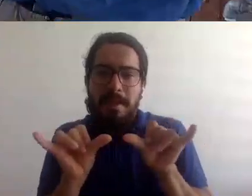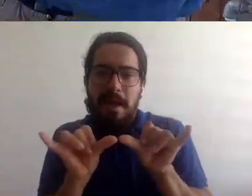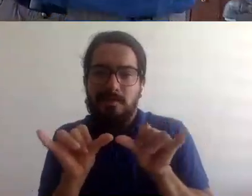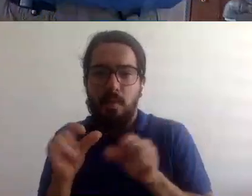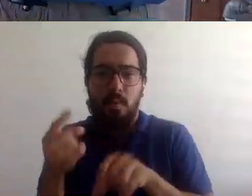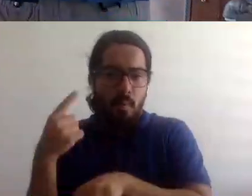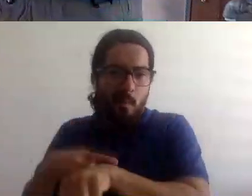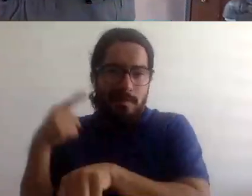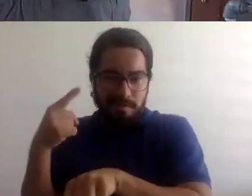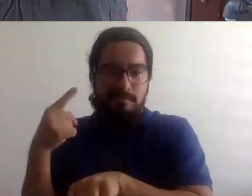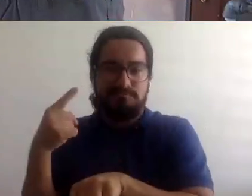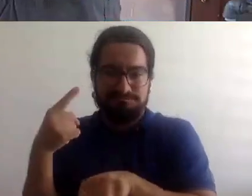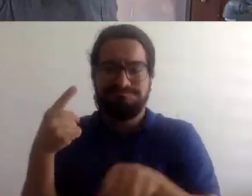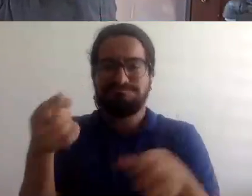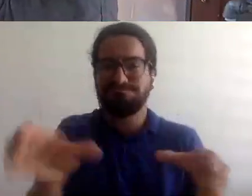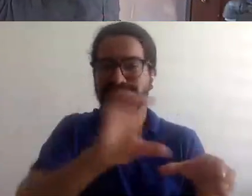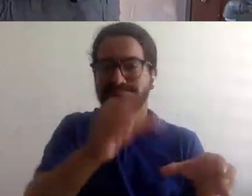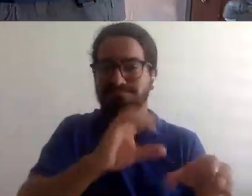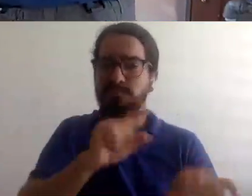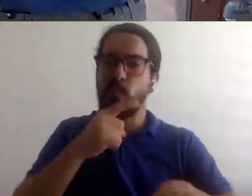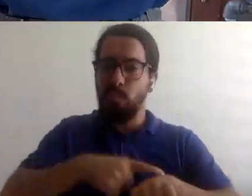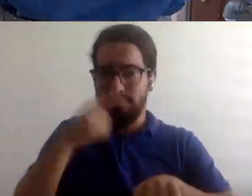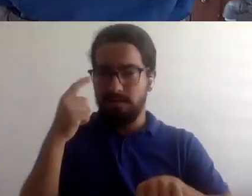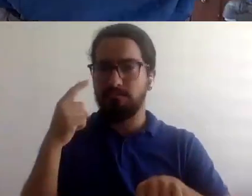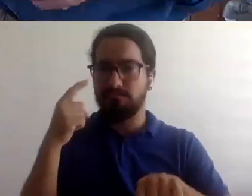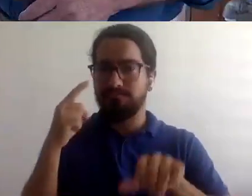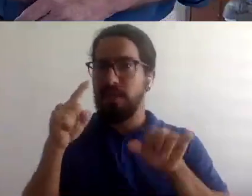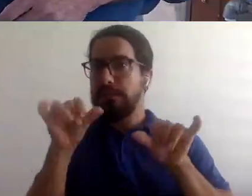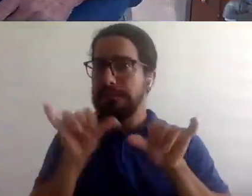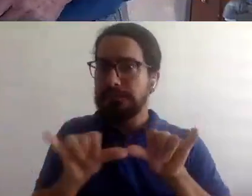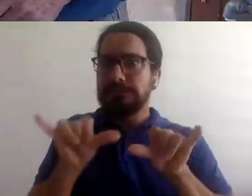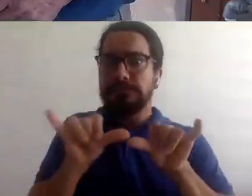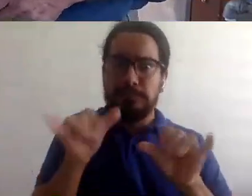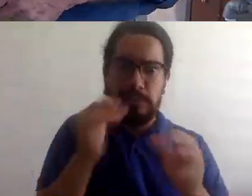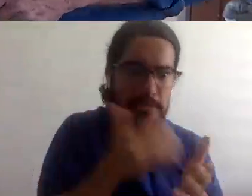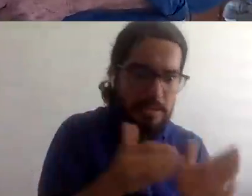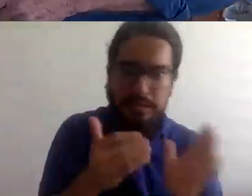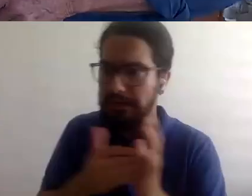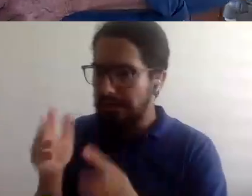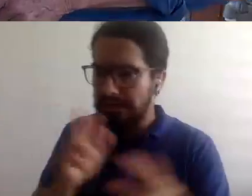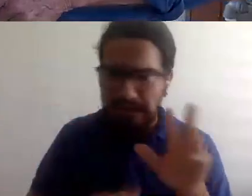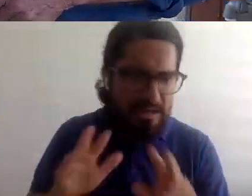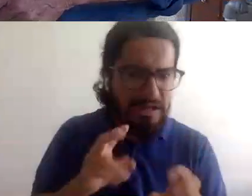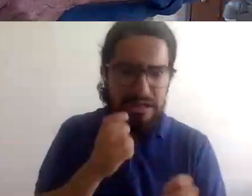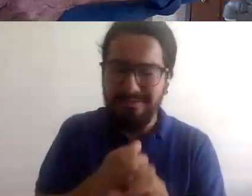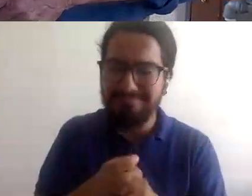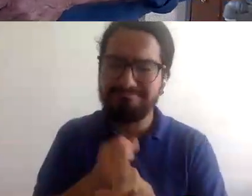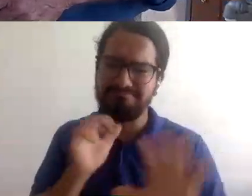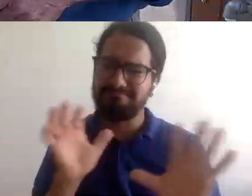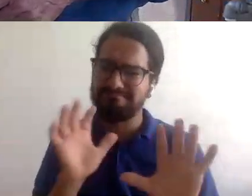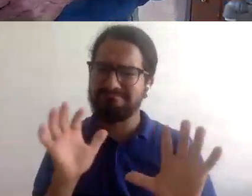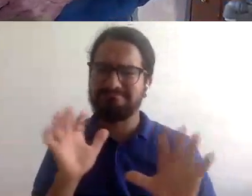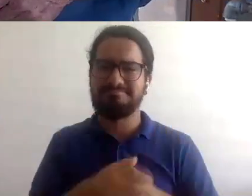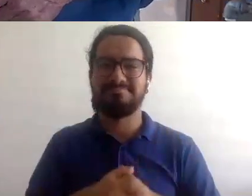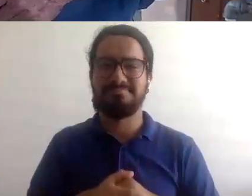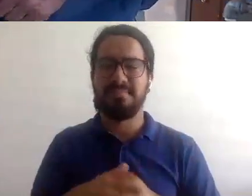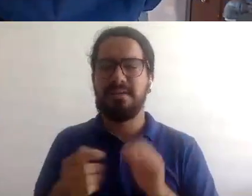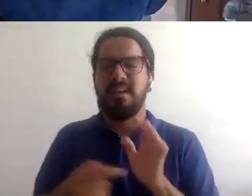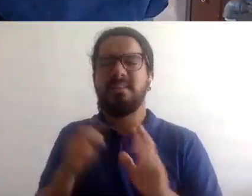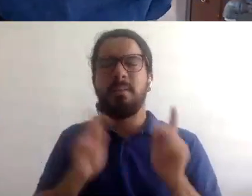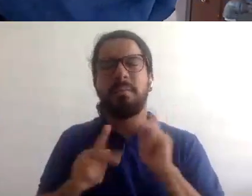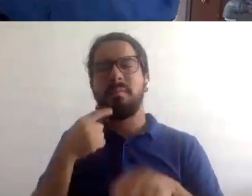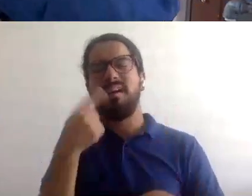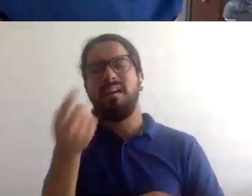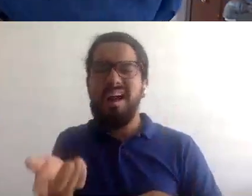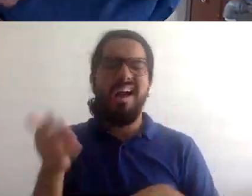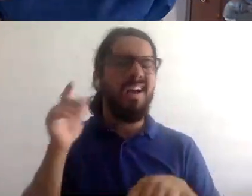nuestras emisoras de las mangueras estaban tapadas y Jorge dice, no tienes una aguja. Y dice, no tengo. Hace